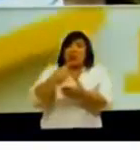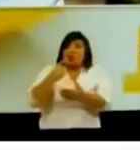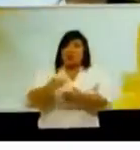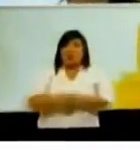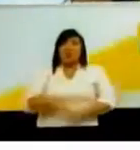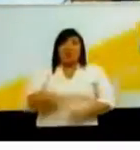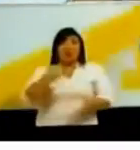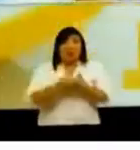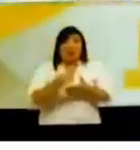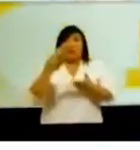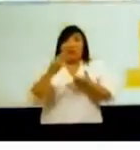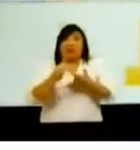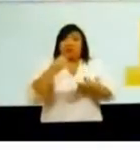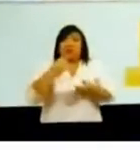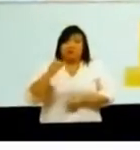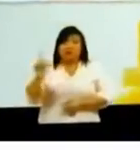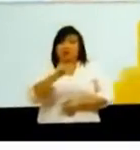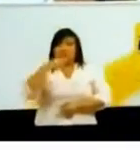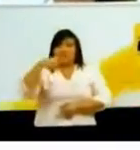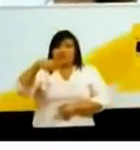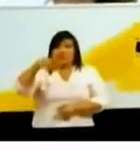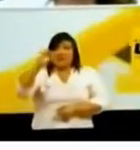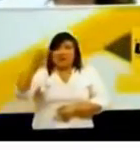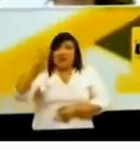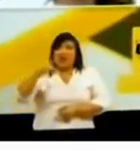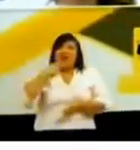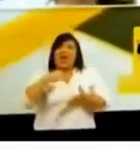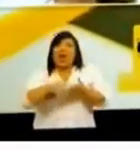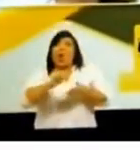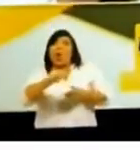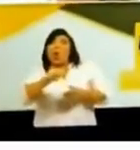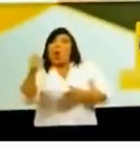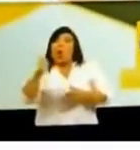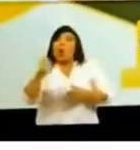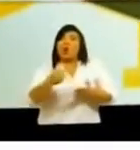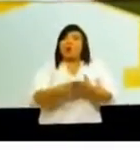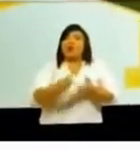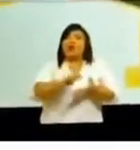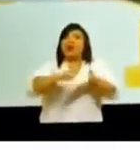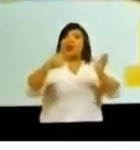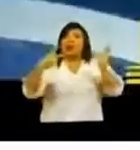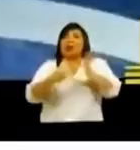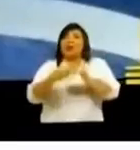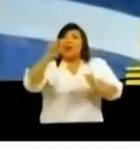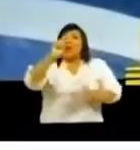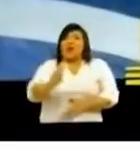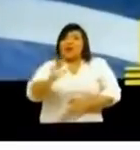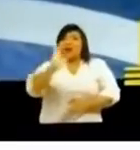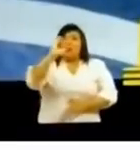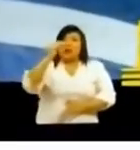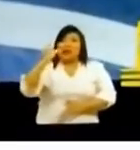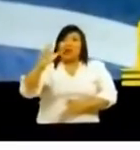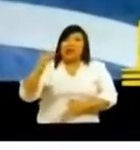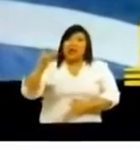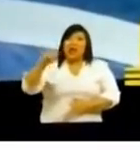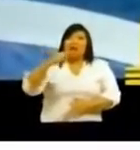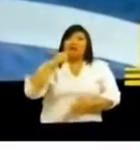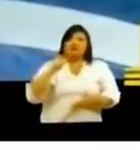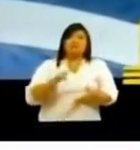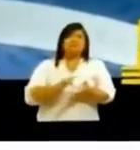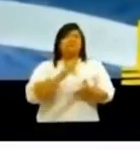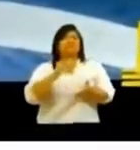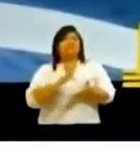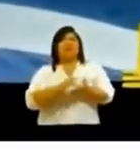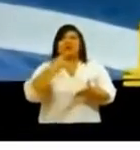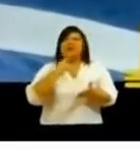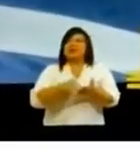Las pruebas que el municipio tiene no son PCR. Las pruebas que tenemos aquí son basadas en tecnología de RT-LAM. Tendrían una